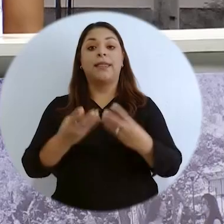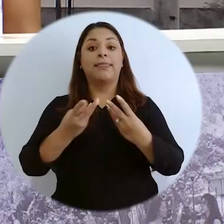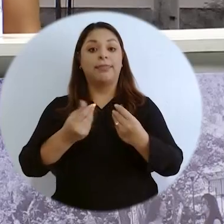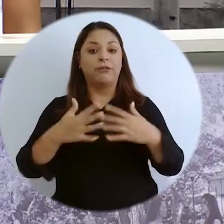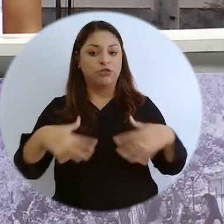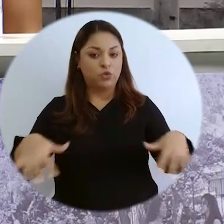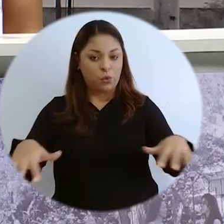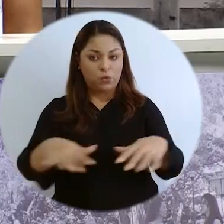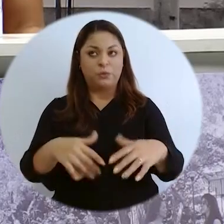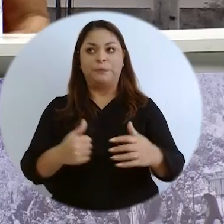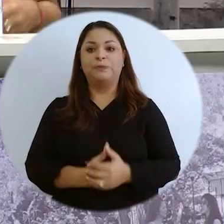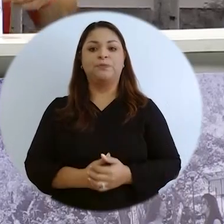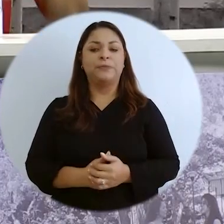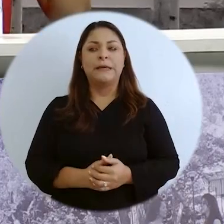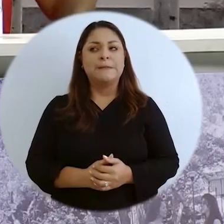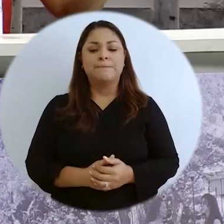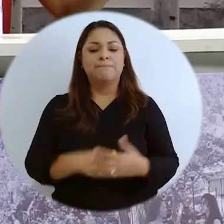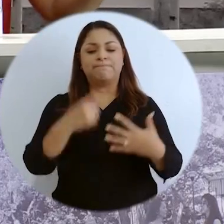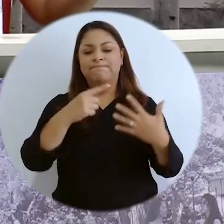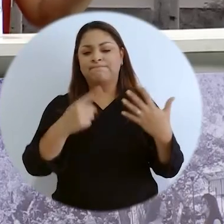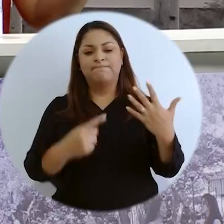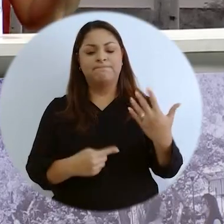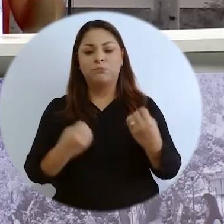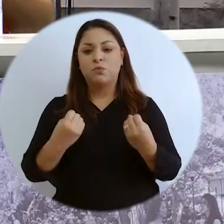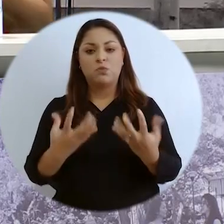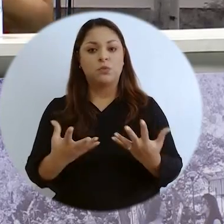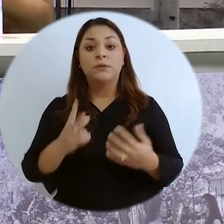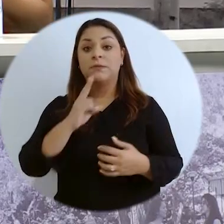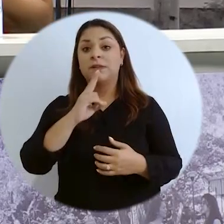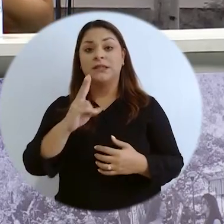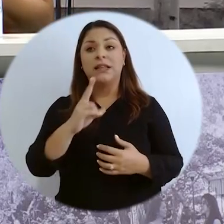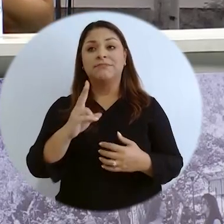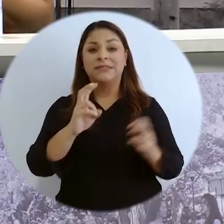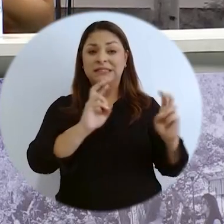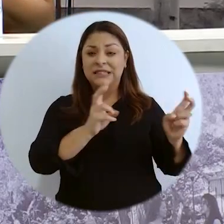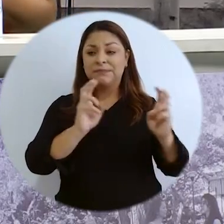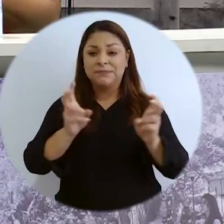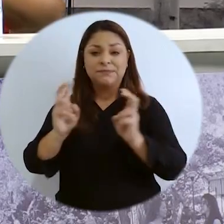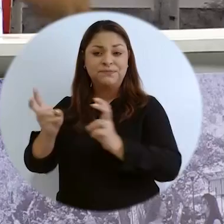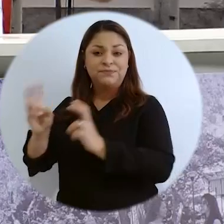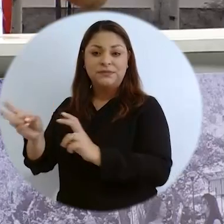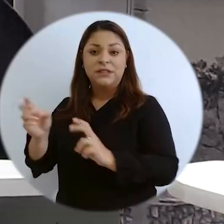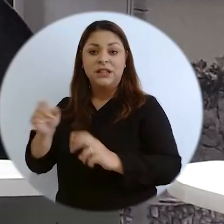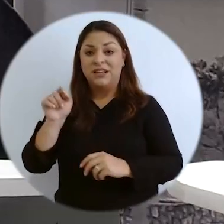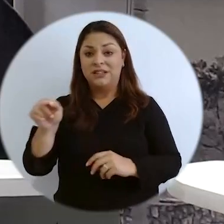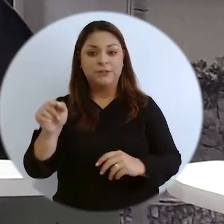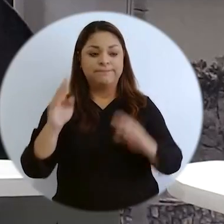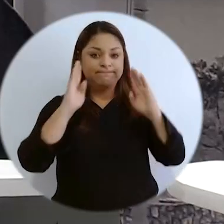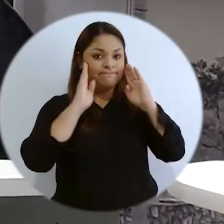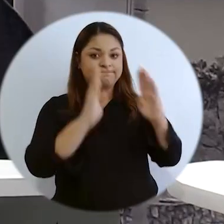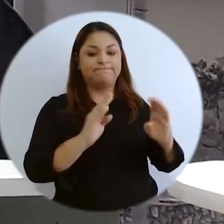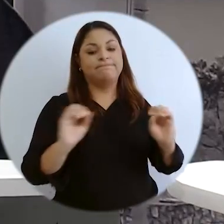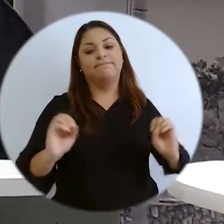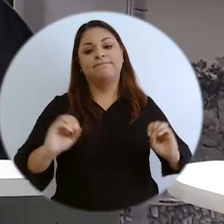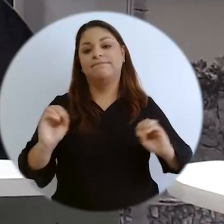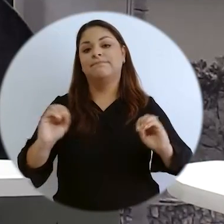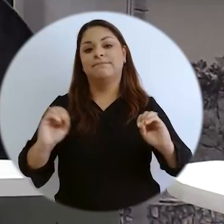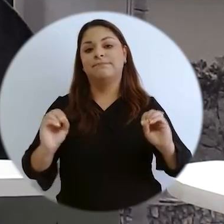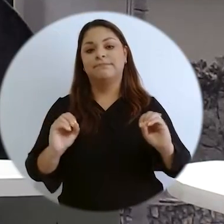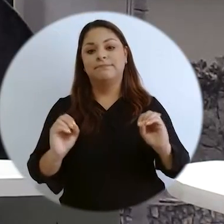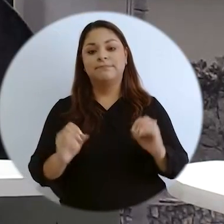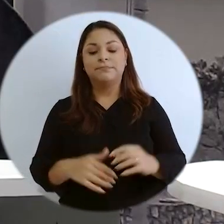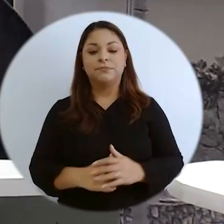territorial, ¿verdad? O sea, es un son campos a los que no se